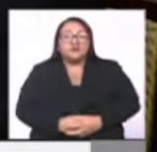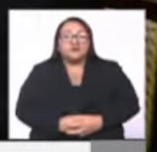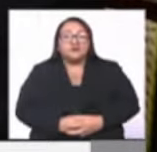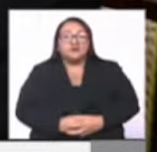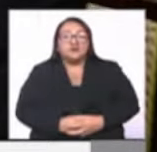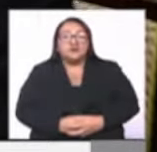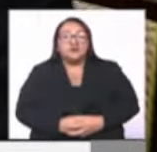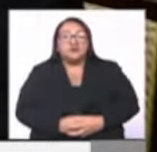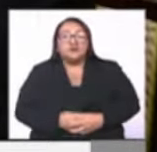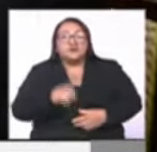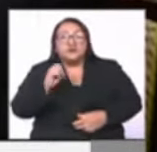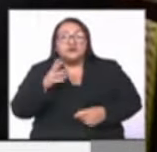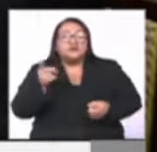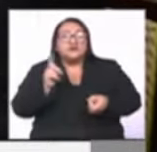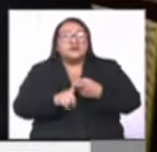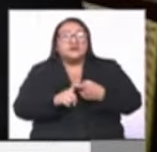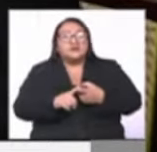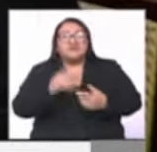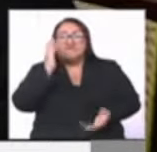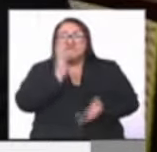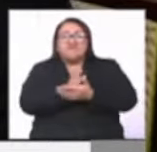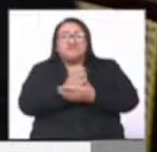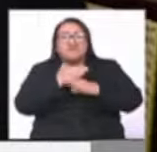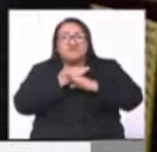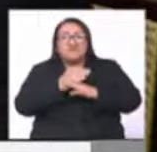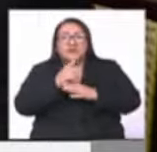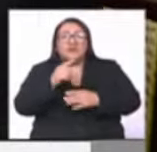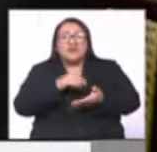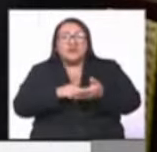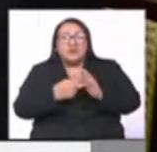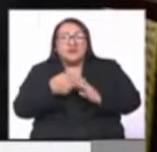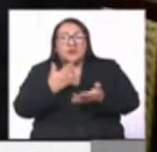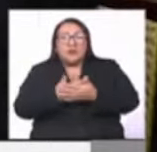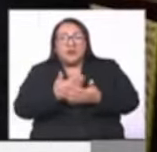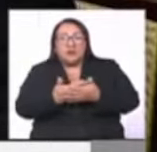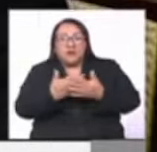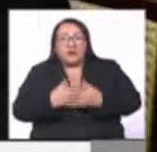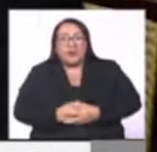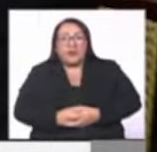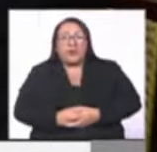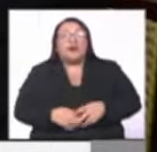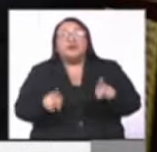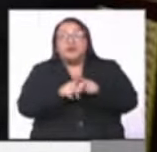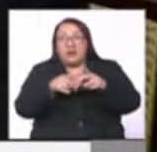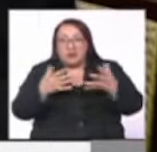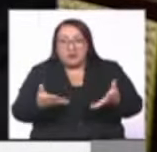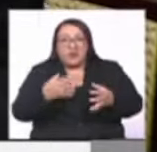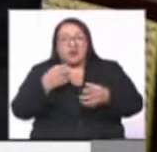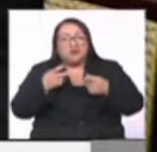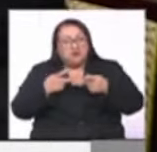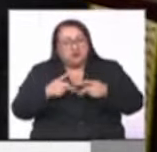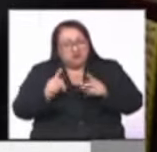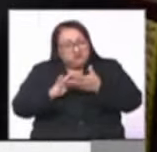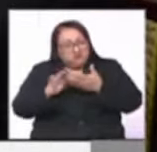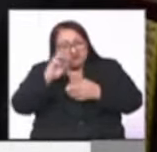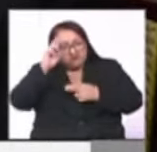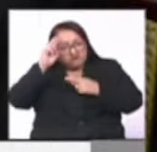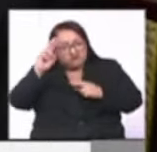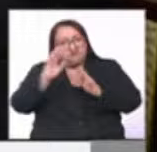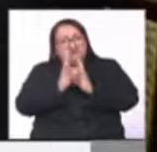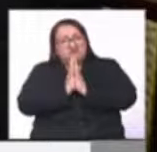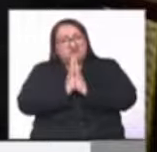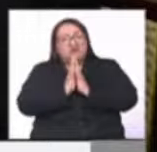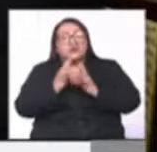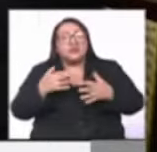cuanto a la sanción de inhabilitación que se propone también Me permito muy respetuosamente